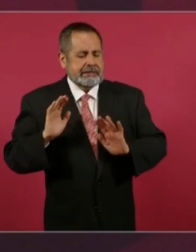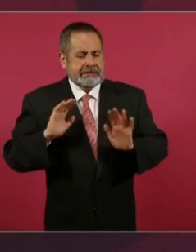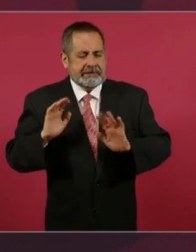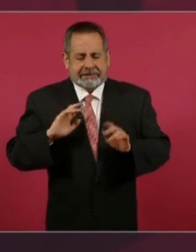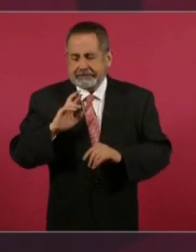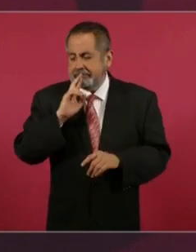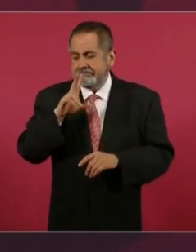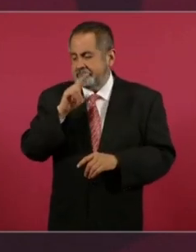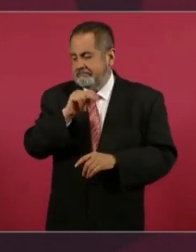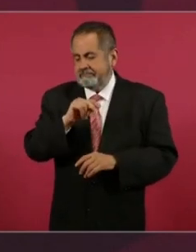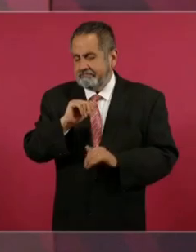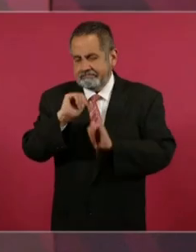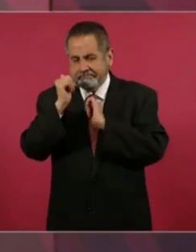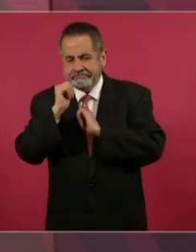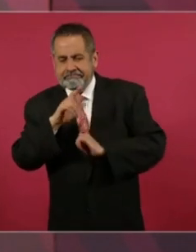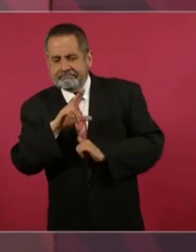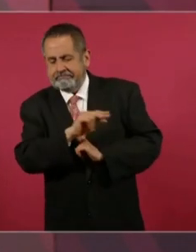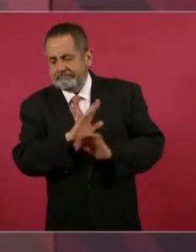porque